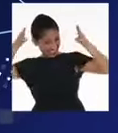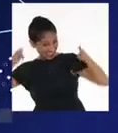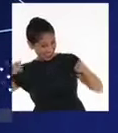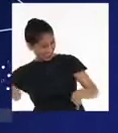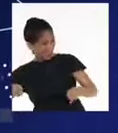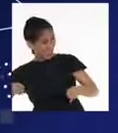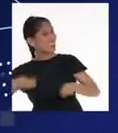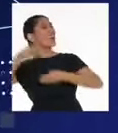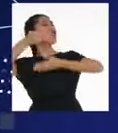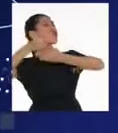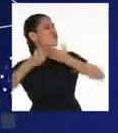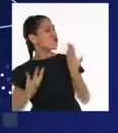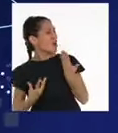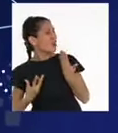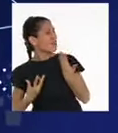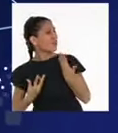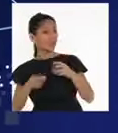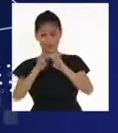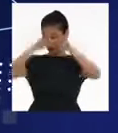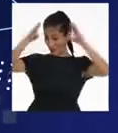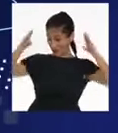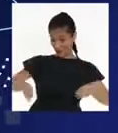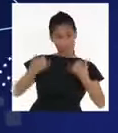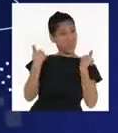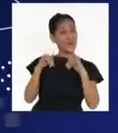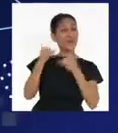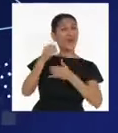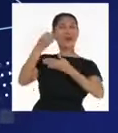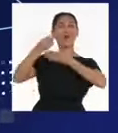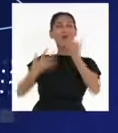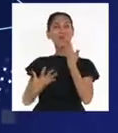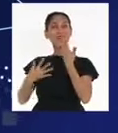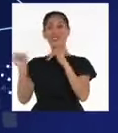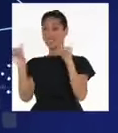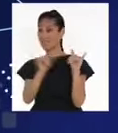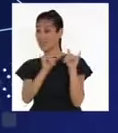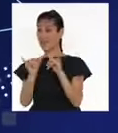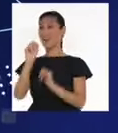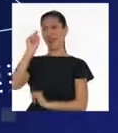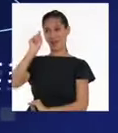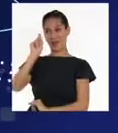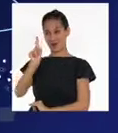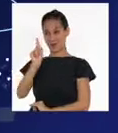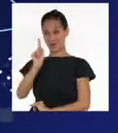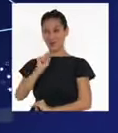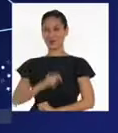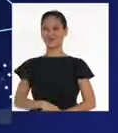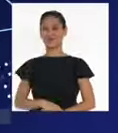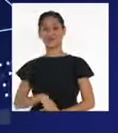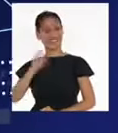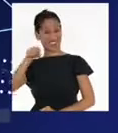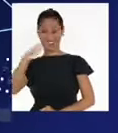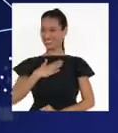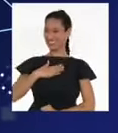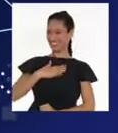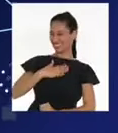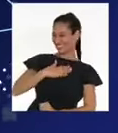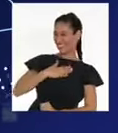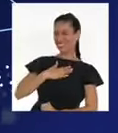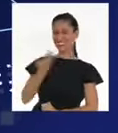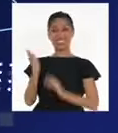Jugar juegos de mesa tiene una frecuencia igual a uno. Ahora yo, ahora yo.